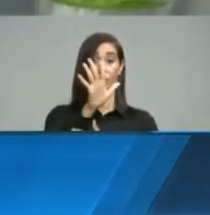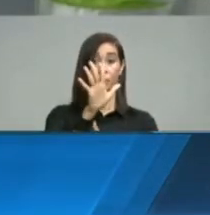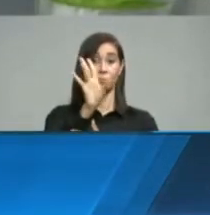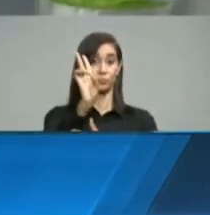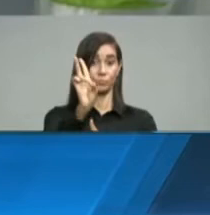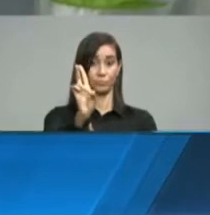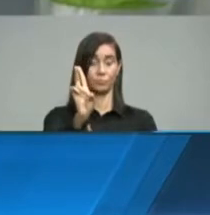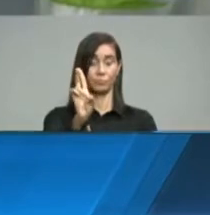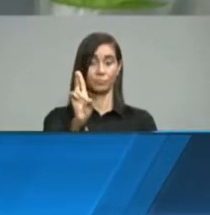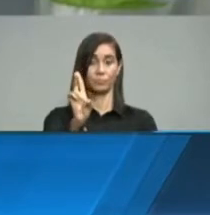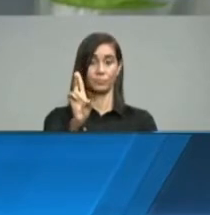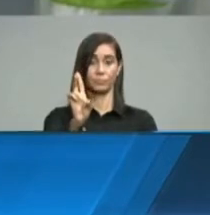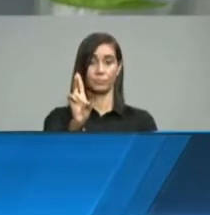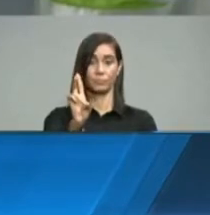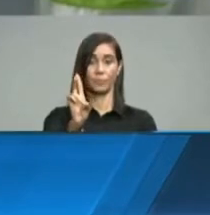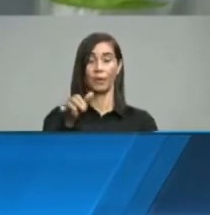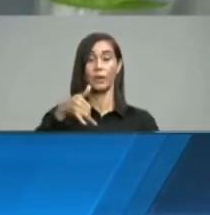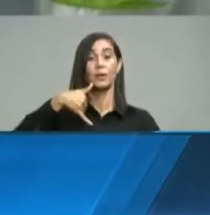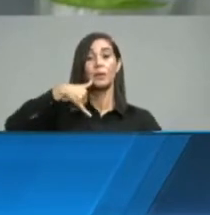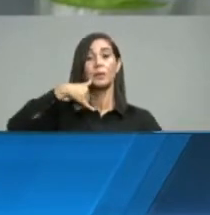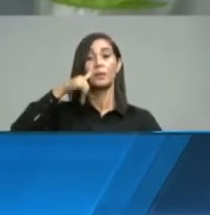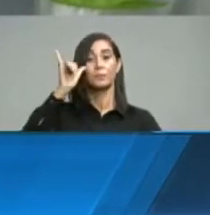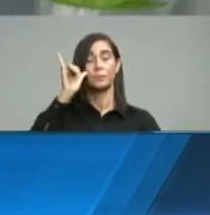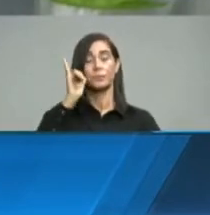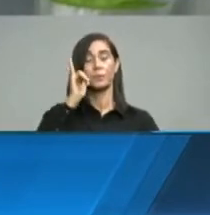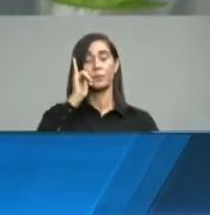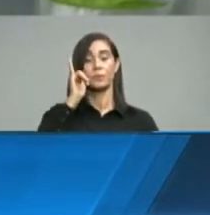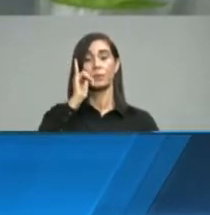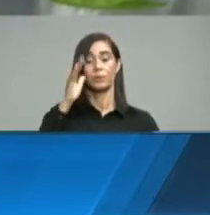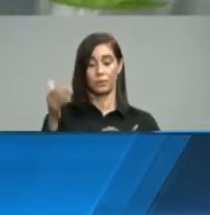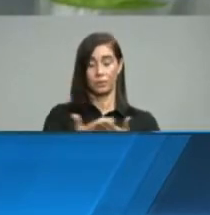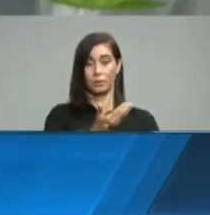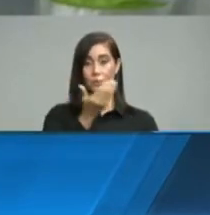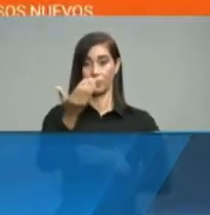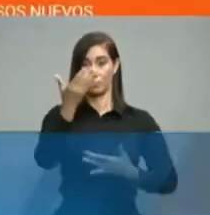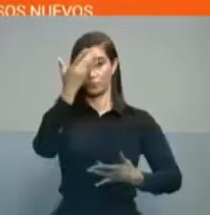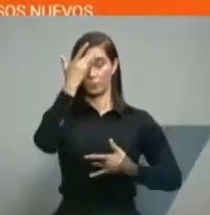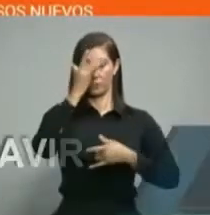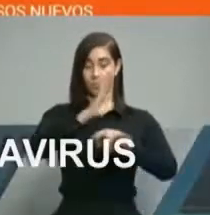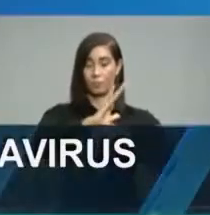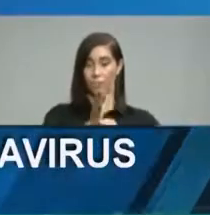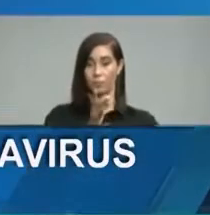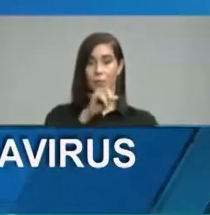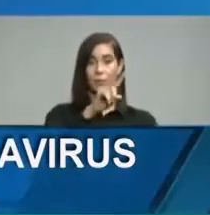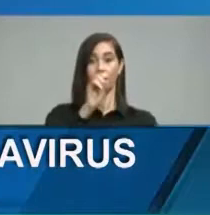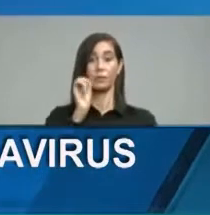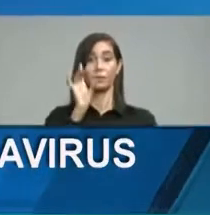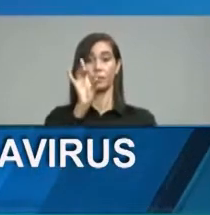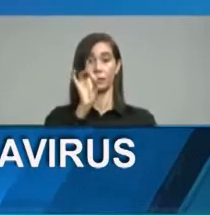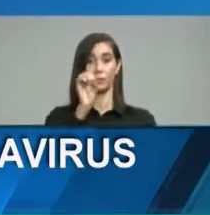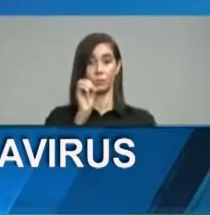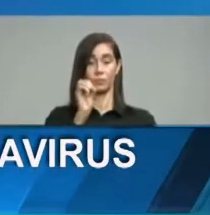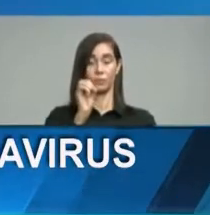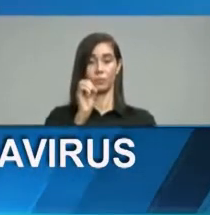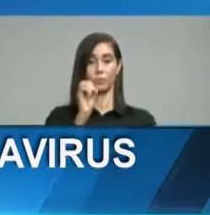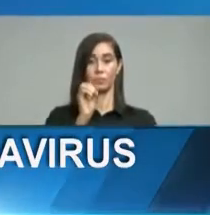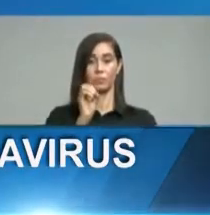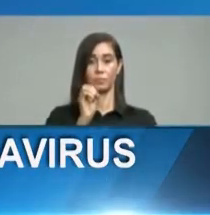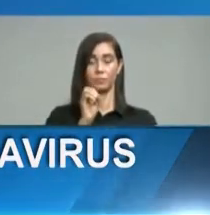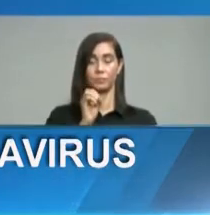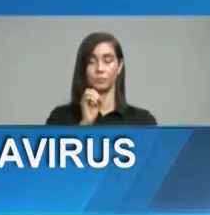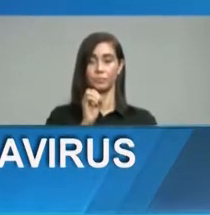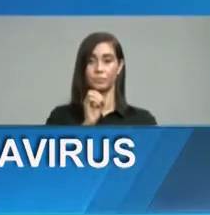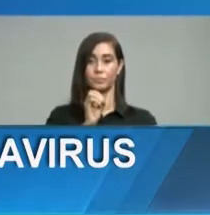13.657. Y en el día de ayer, los nuevos casos fueron de 180. El